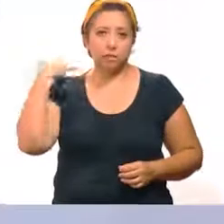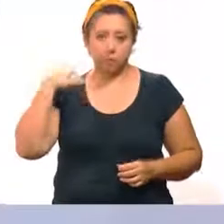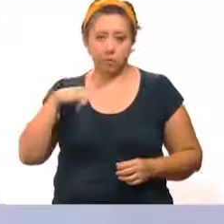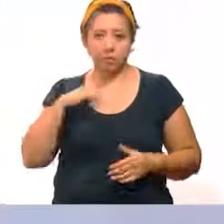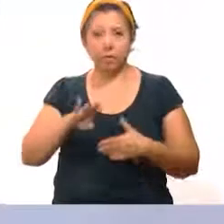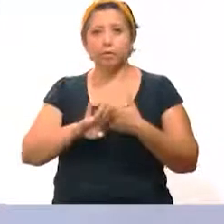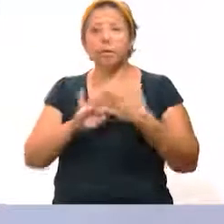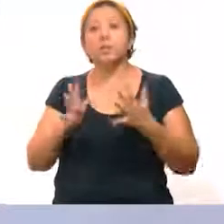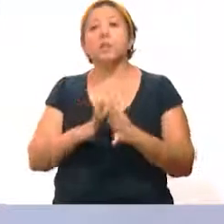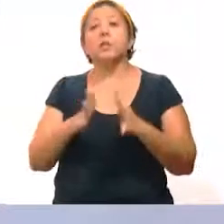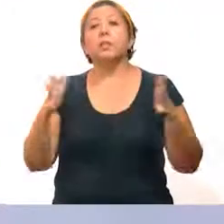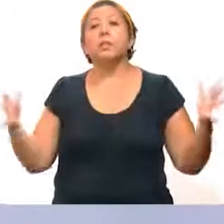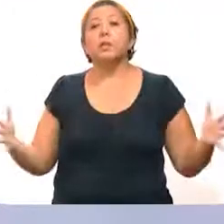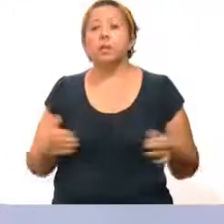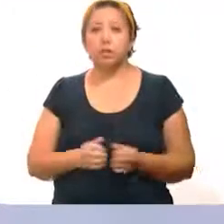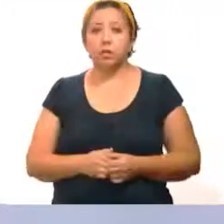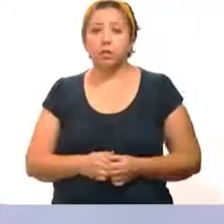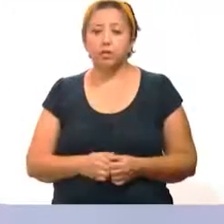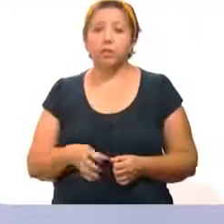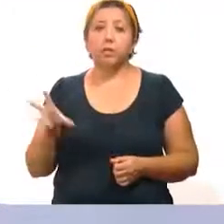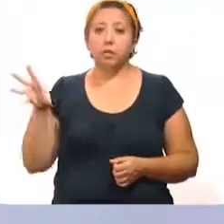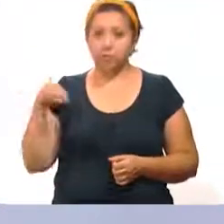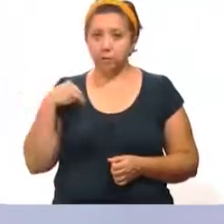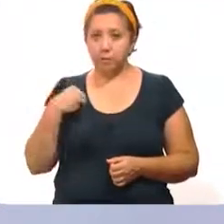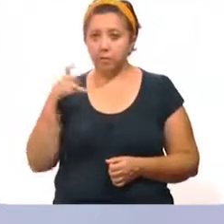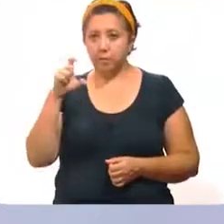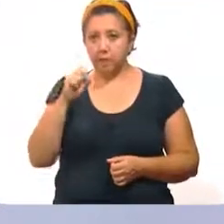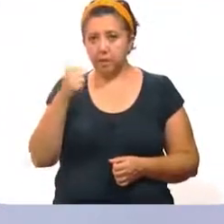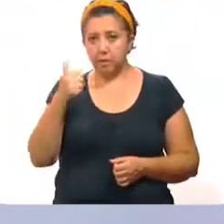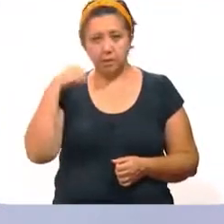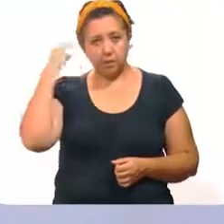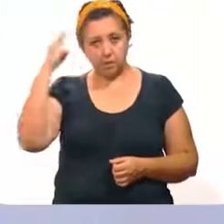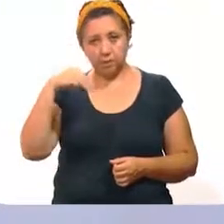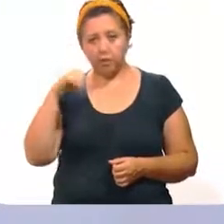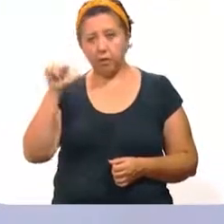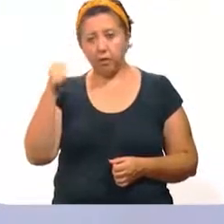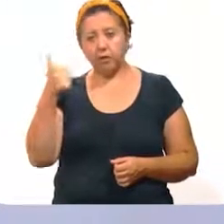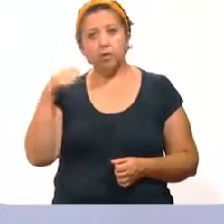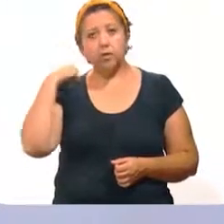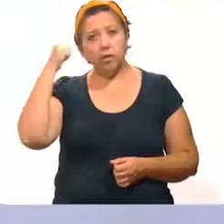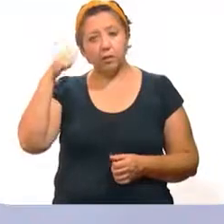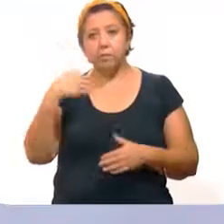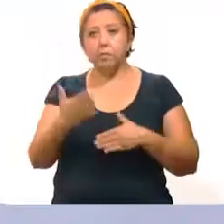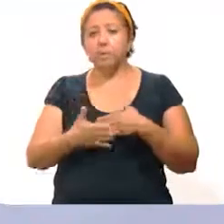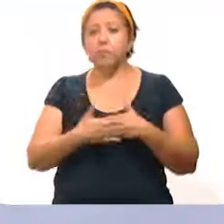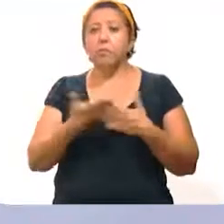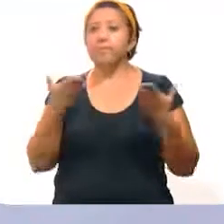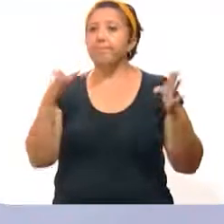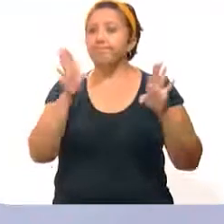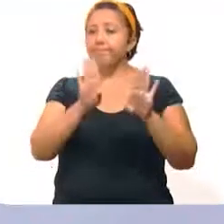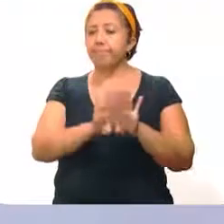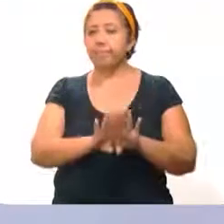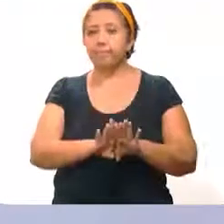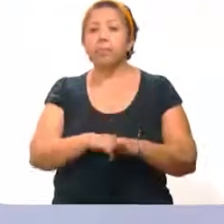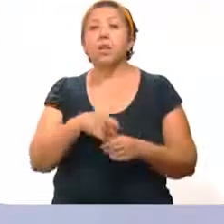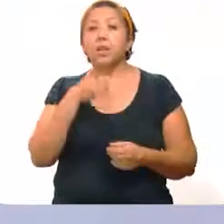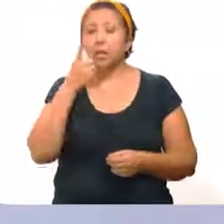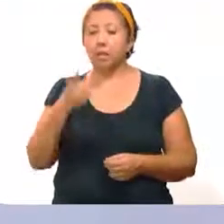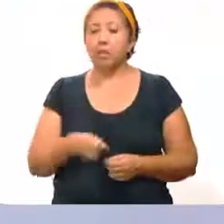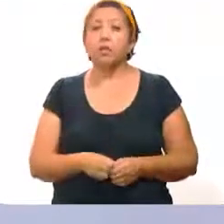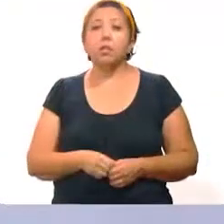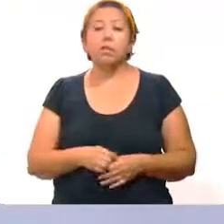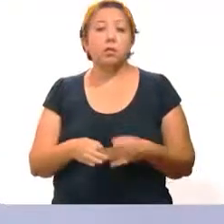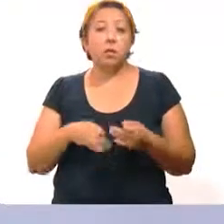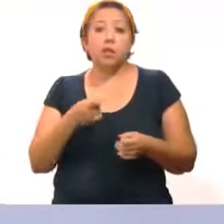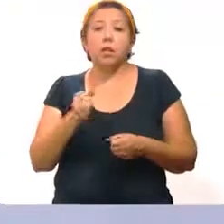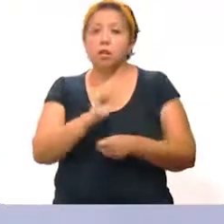yucatecos y evitar un incremento en el número de contagios, del 26 de marzo al 11 de abril próximo permanecerá cerrados, tanto al tránsito